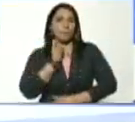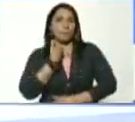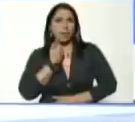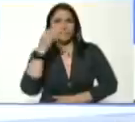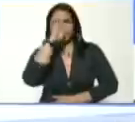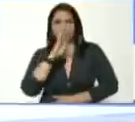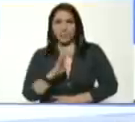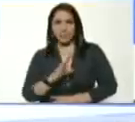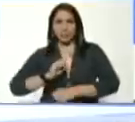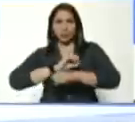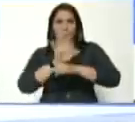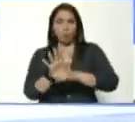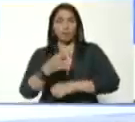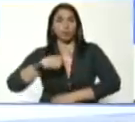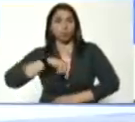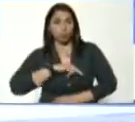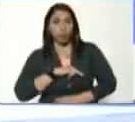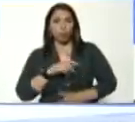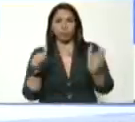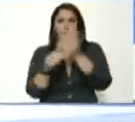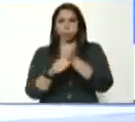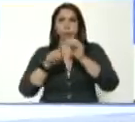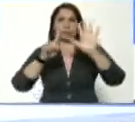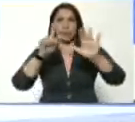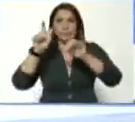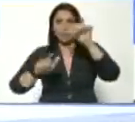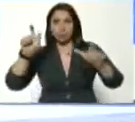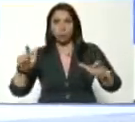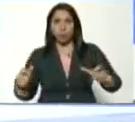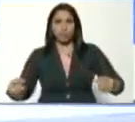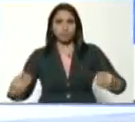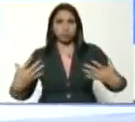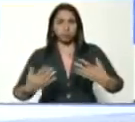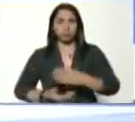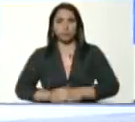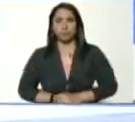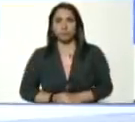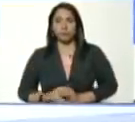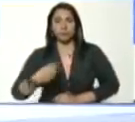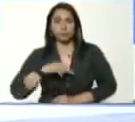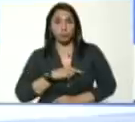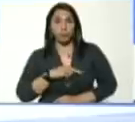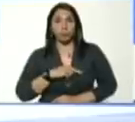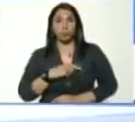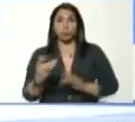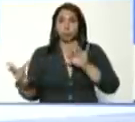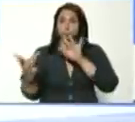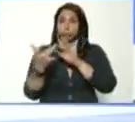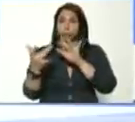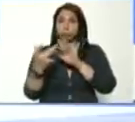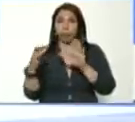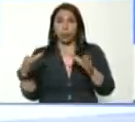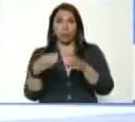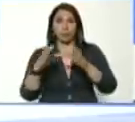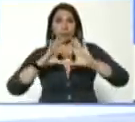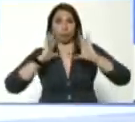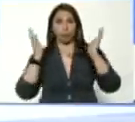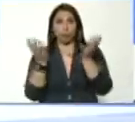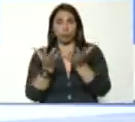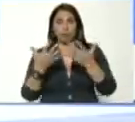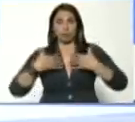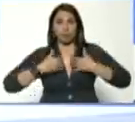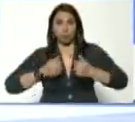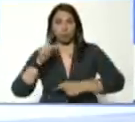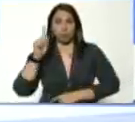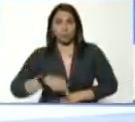Hemos detectado 6 casos en el estado Bolívar. Ya nos estamos comunicando con la Organización Mundial de la Salud, con